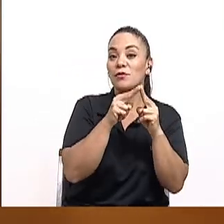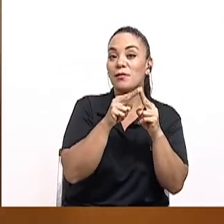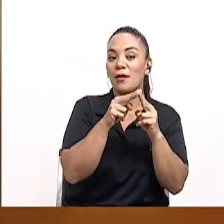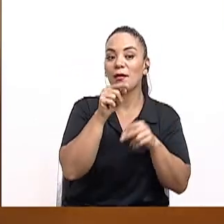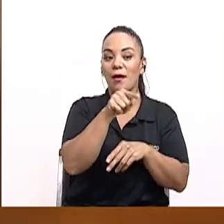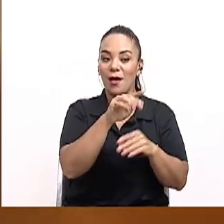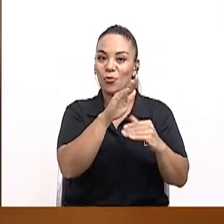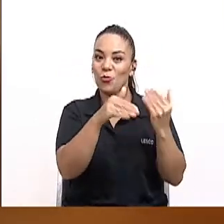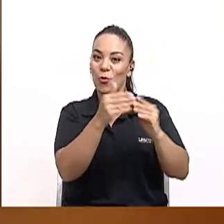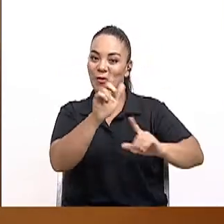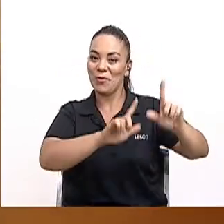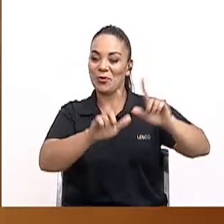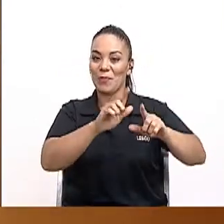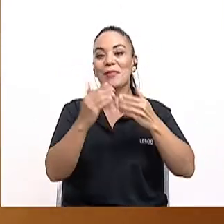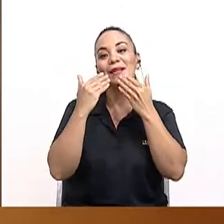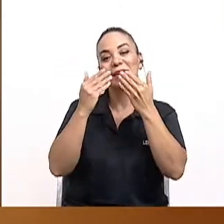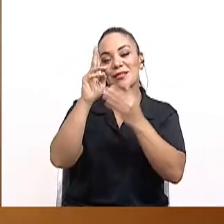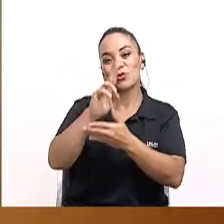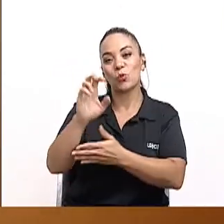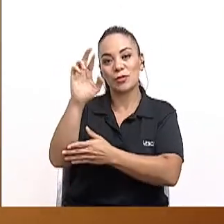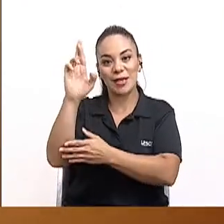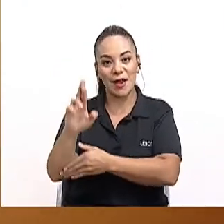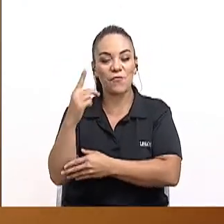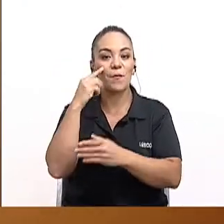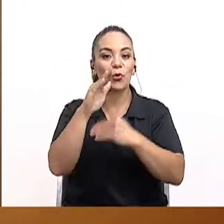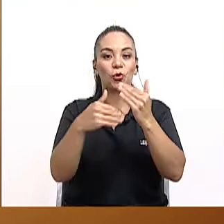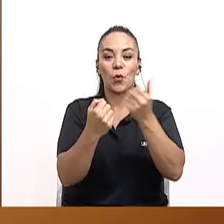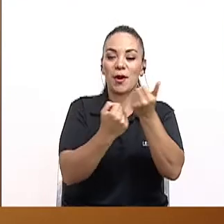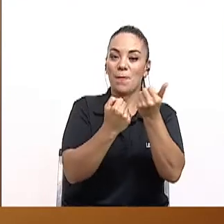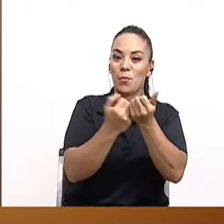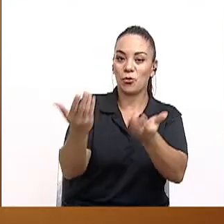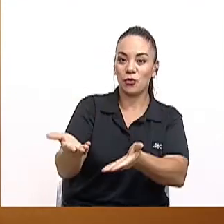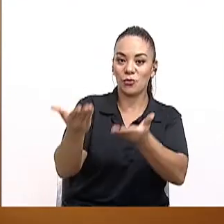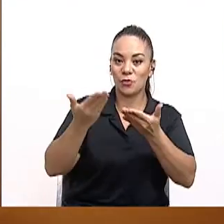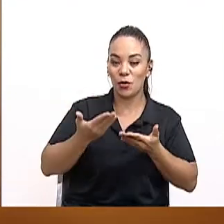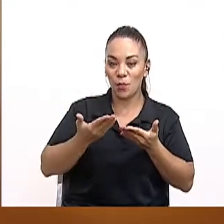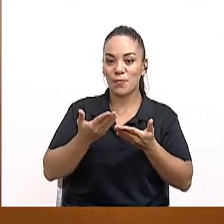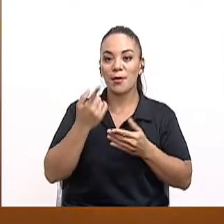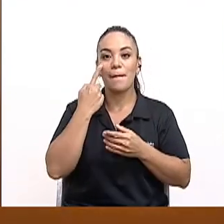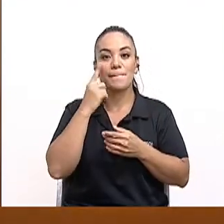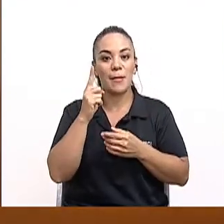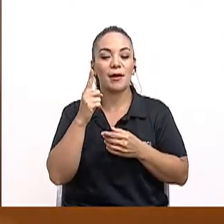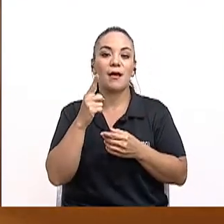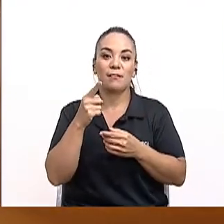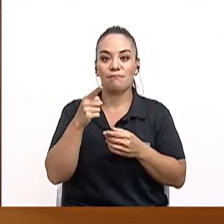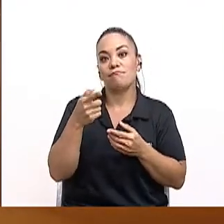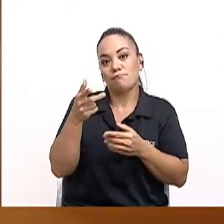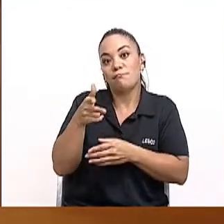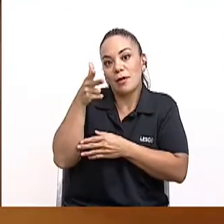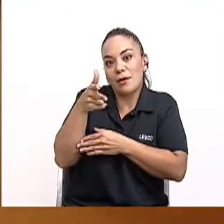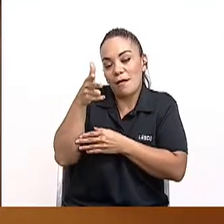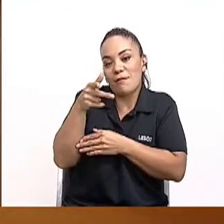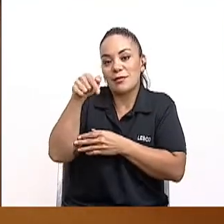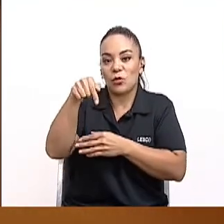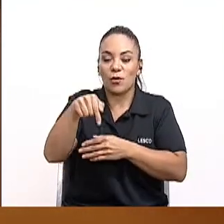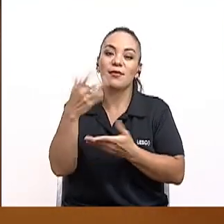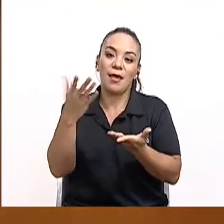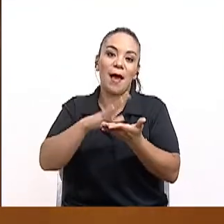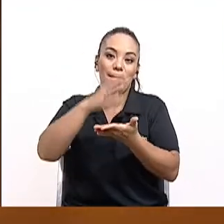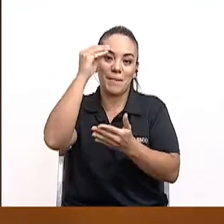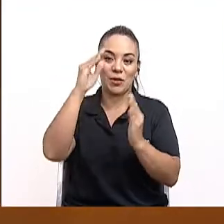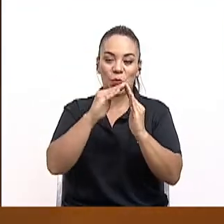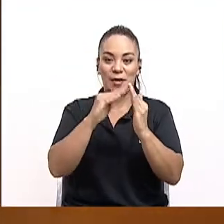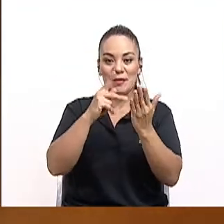de laboratorio. Le agradecemos a la Universidad de Costa Rica por todo el apoyo que nos ha brindado para las grabaciones de Aprendo en Casa. Muy